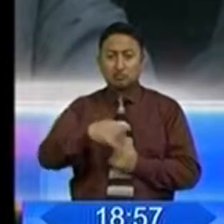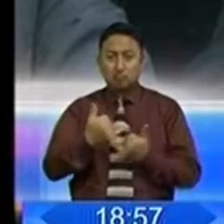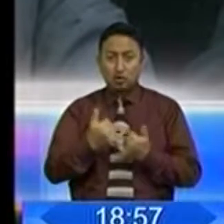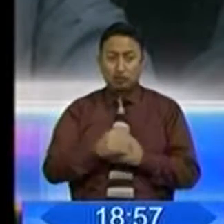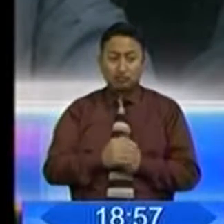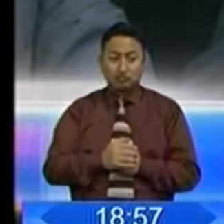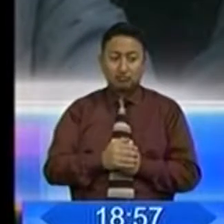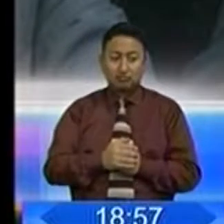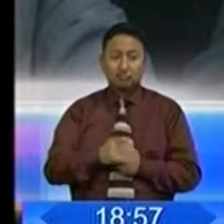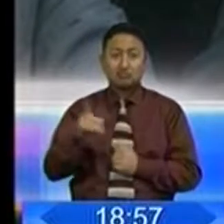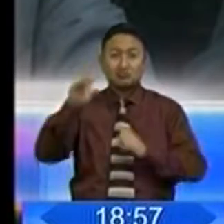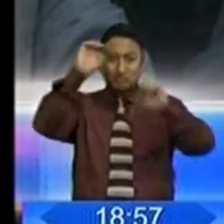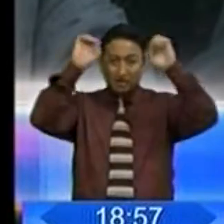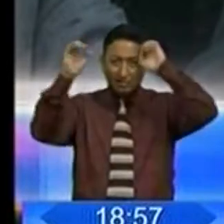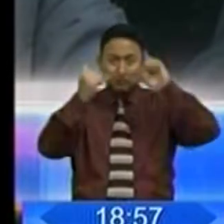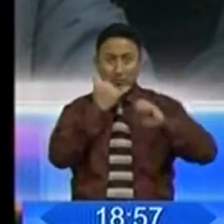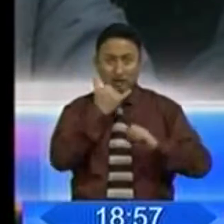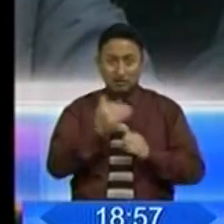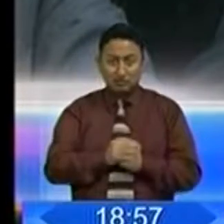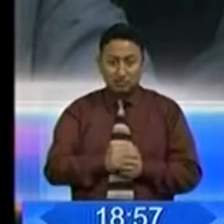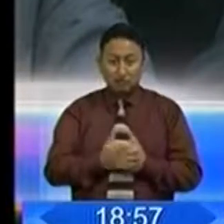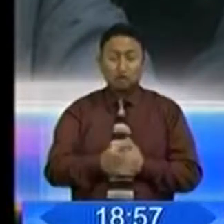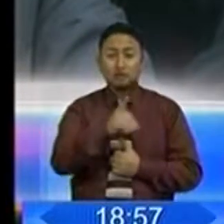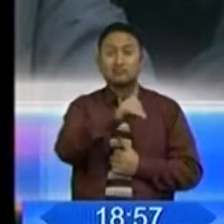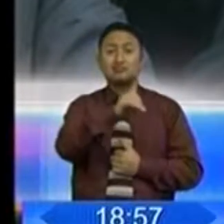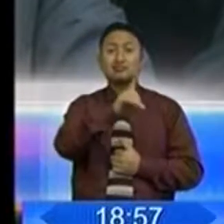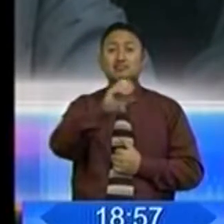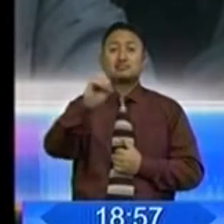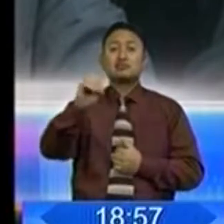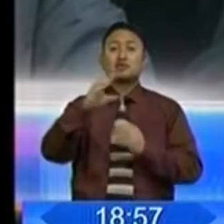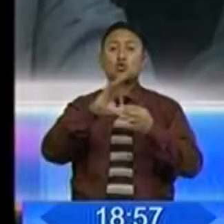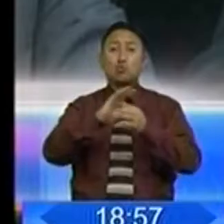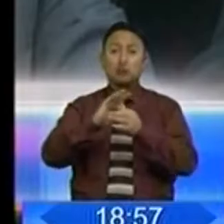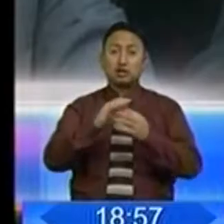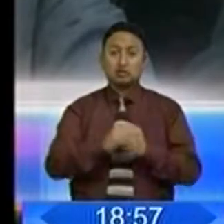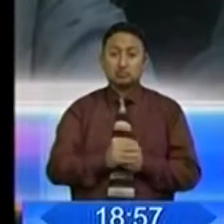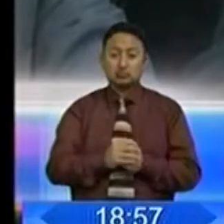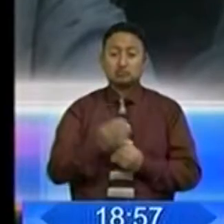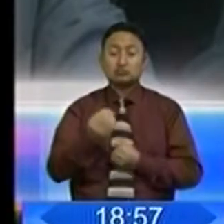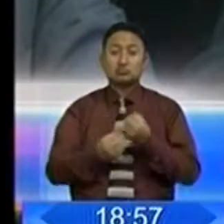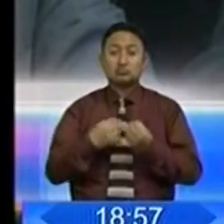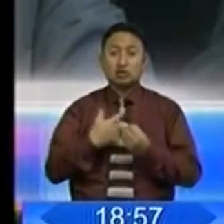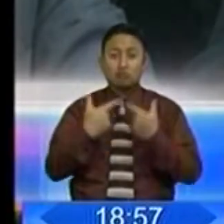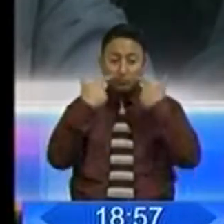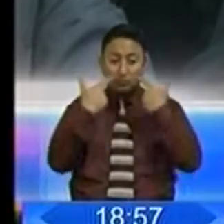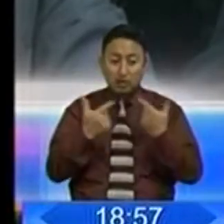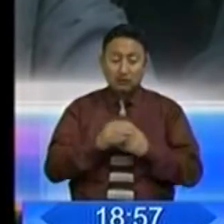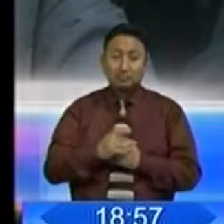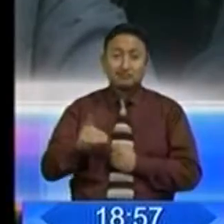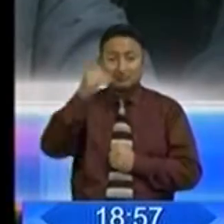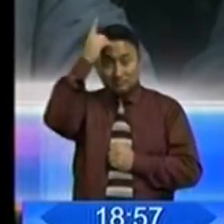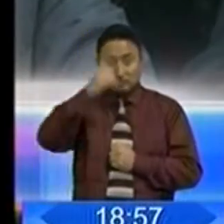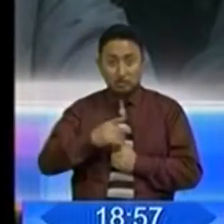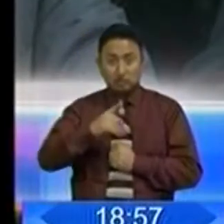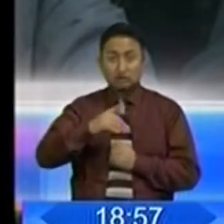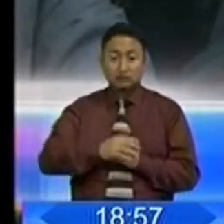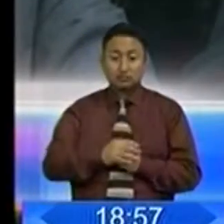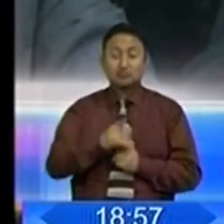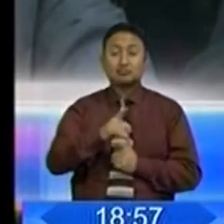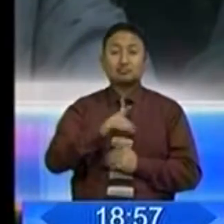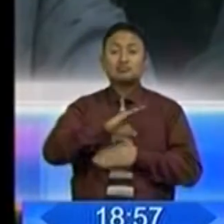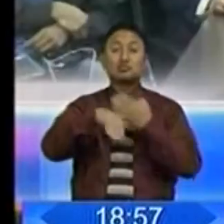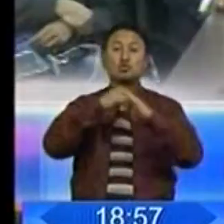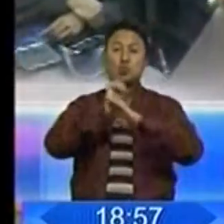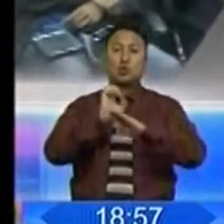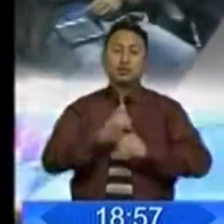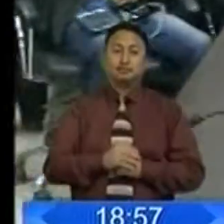por estas malas estrategias. Hoy son 100 compañeros que vamos a estar pendientes de las decisiones que se tome a nivel del